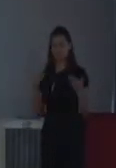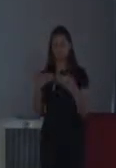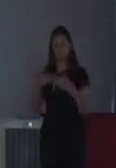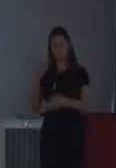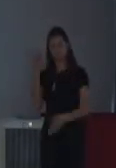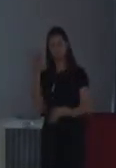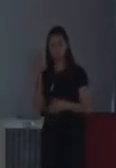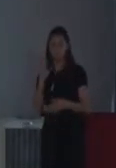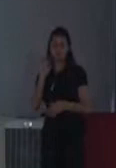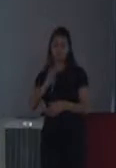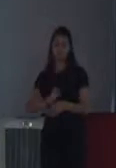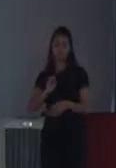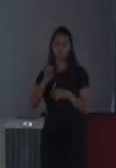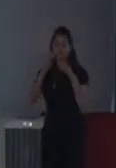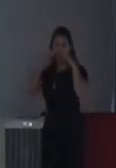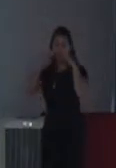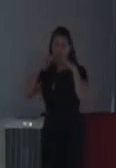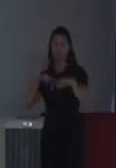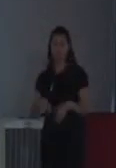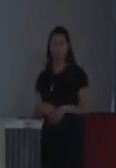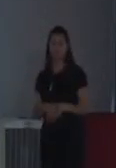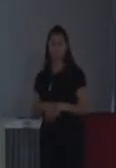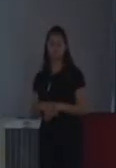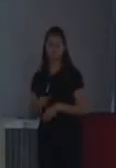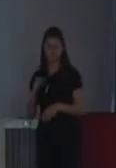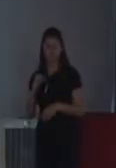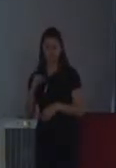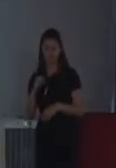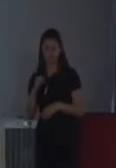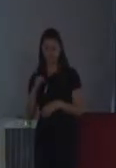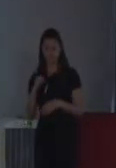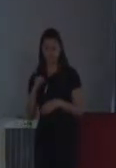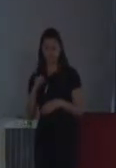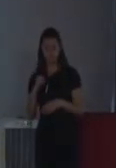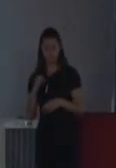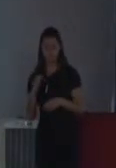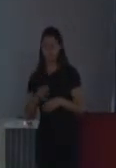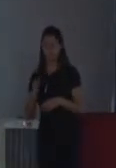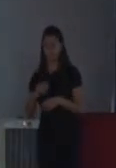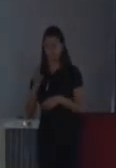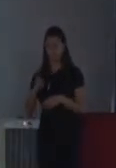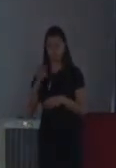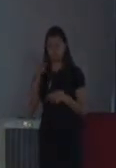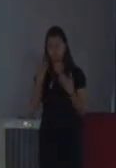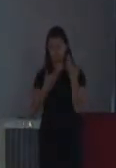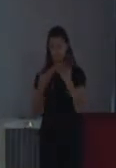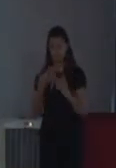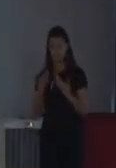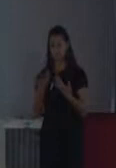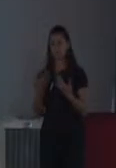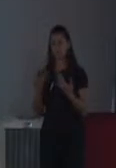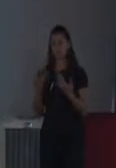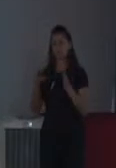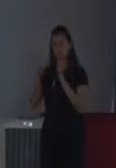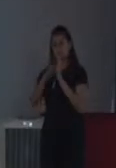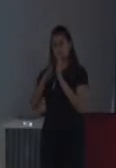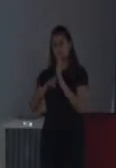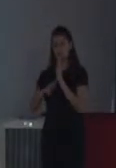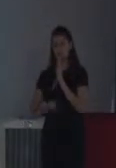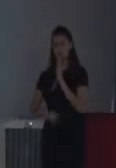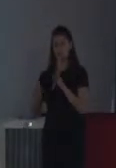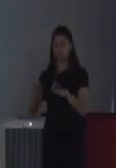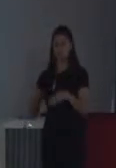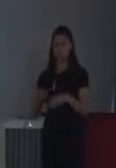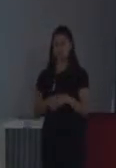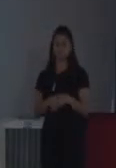desafortunadamente el ser humano lo tenemos y siempre lo tendríamos que manejar mediante reglamentaciones,